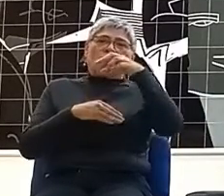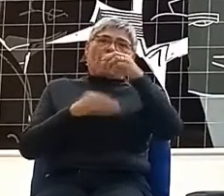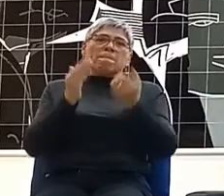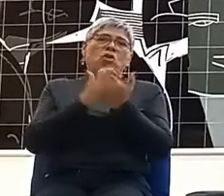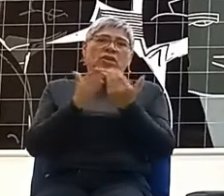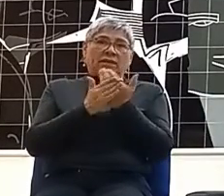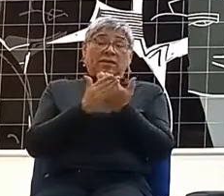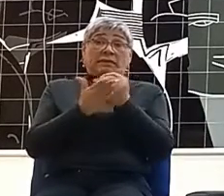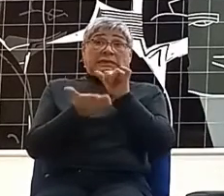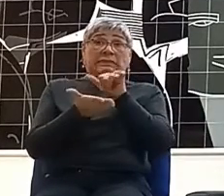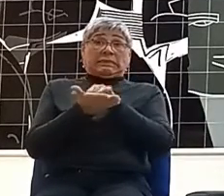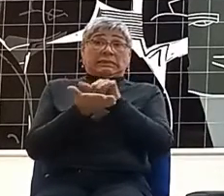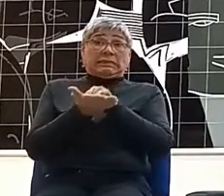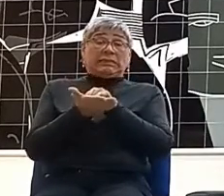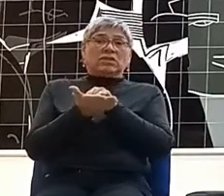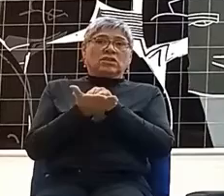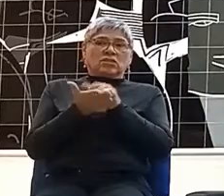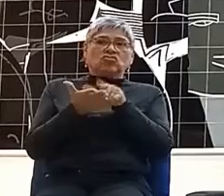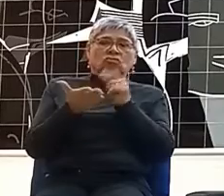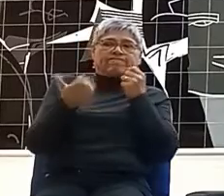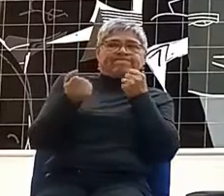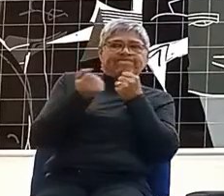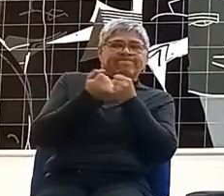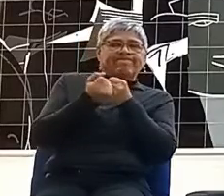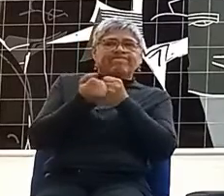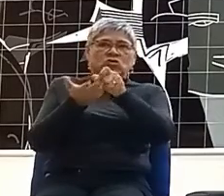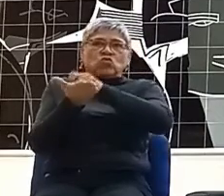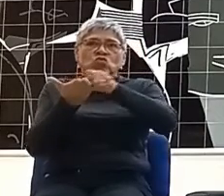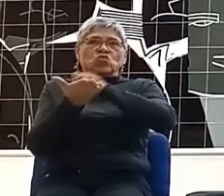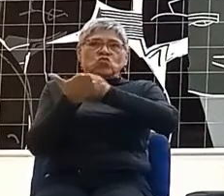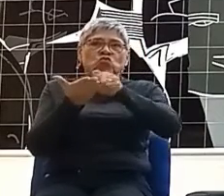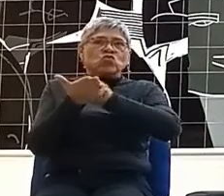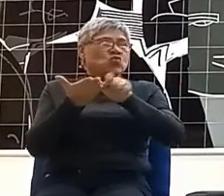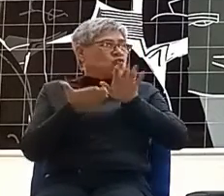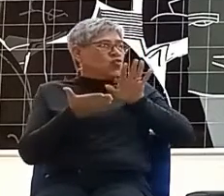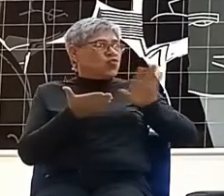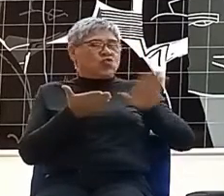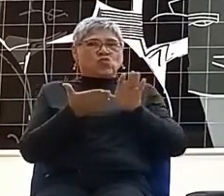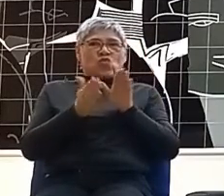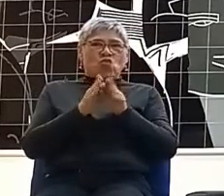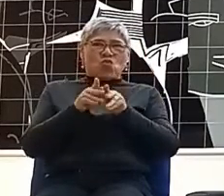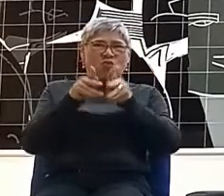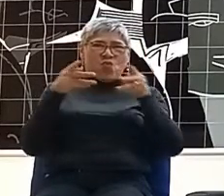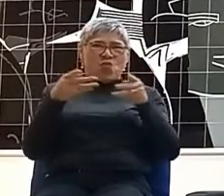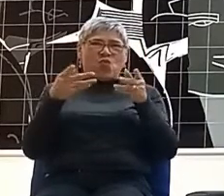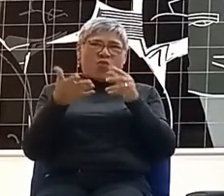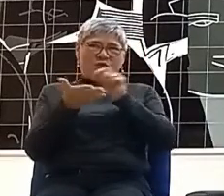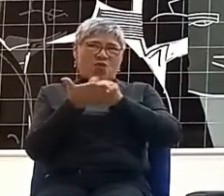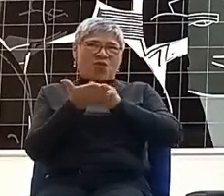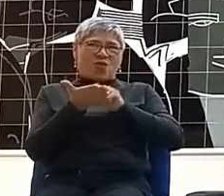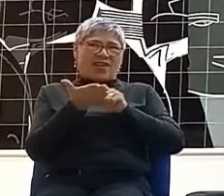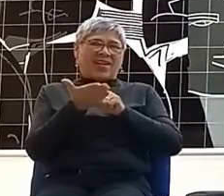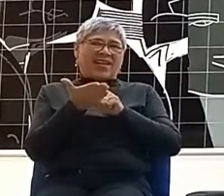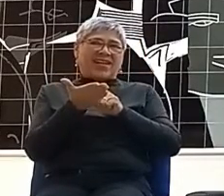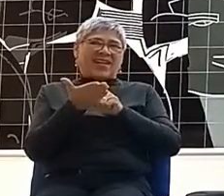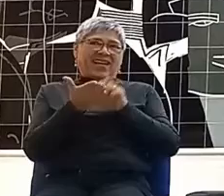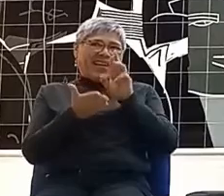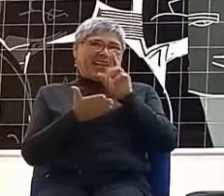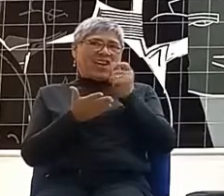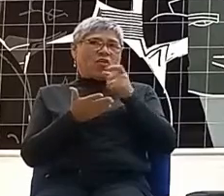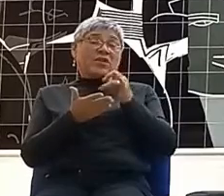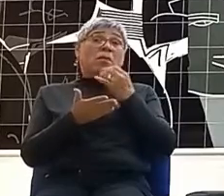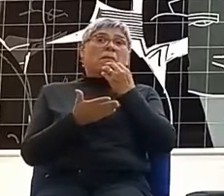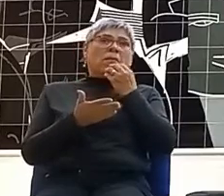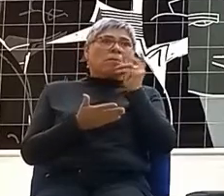a ser apalabrado en esas páginas de ese suplemento de una ciudad intermedia